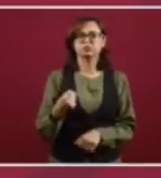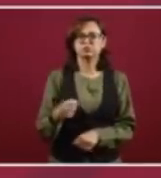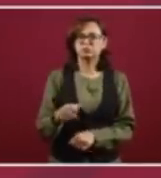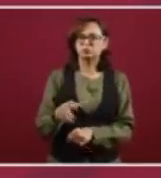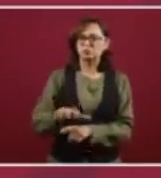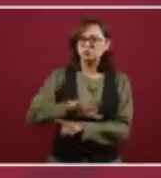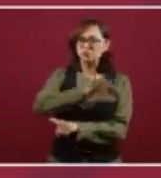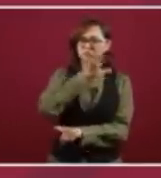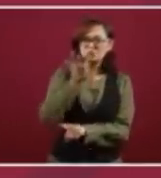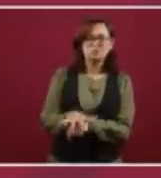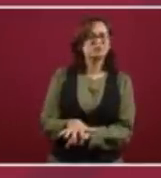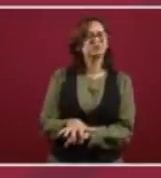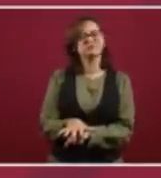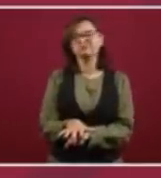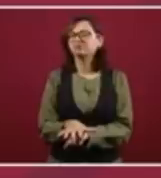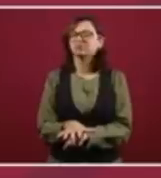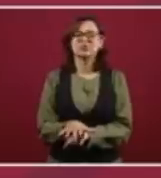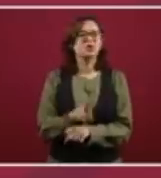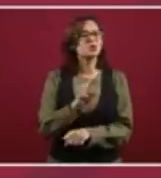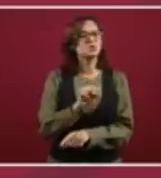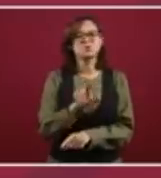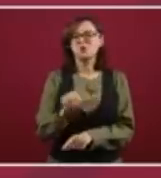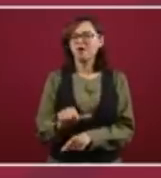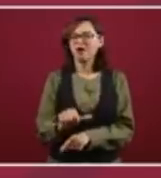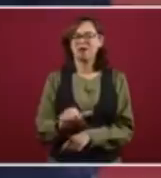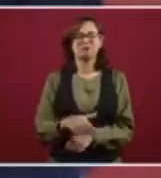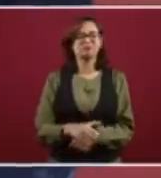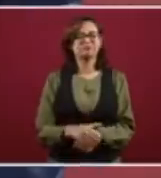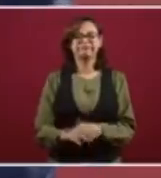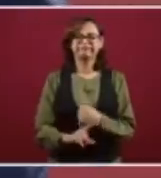opción para resolver